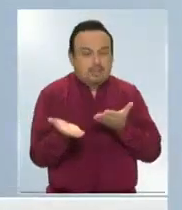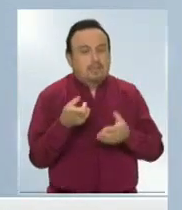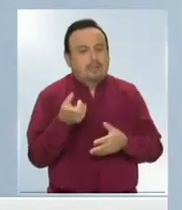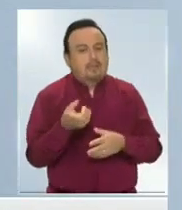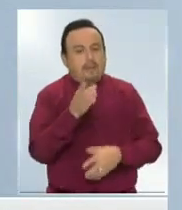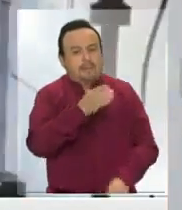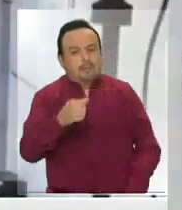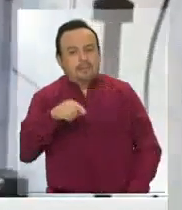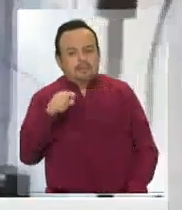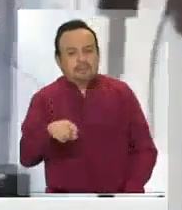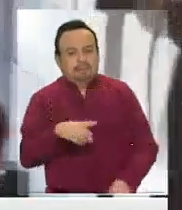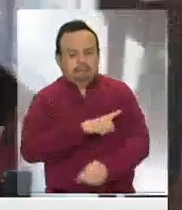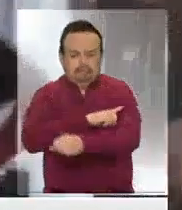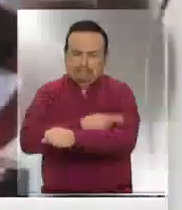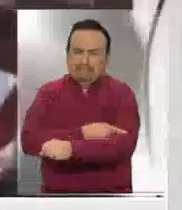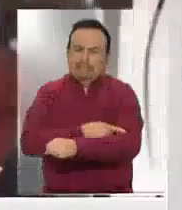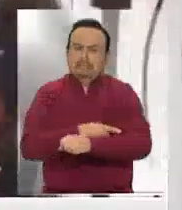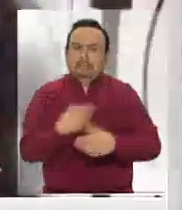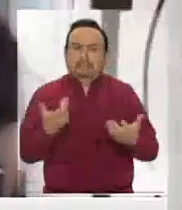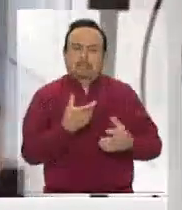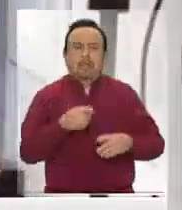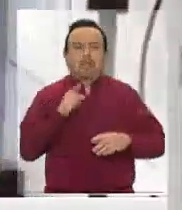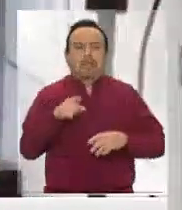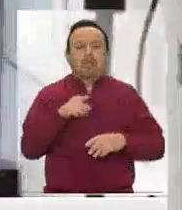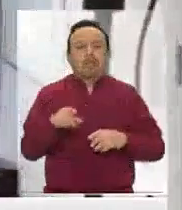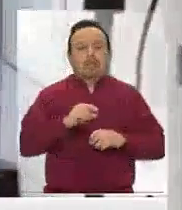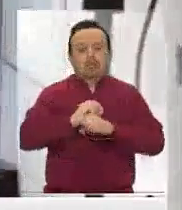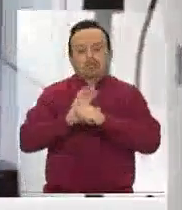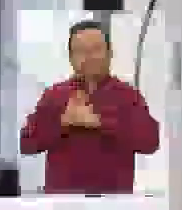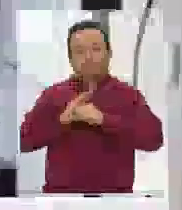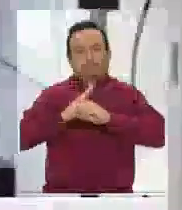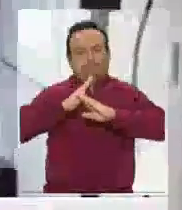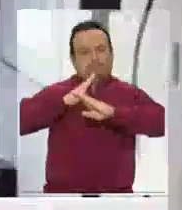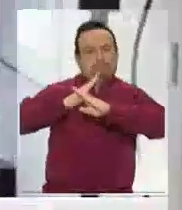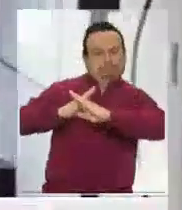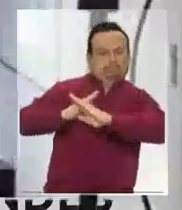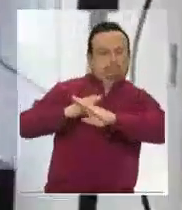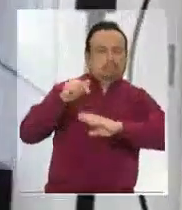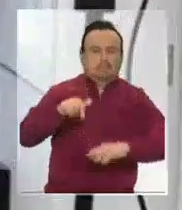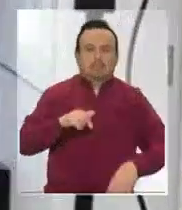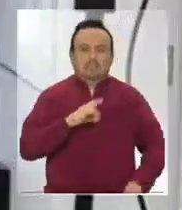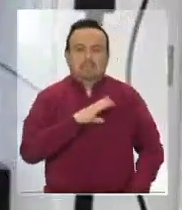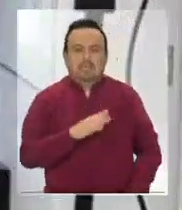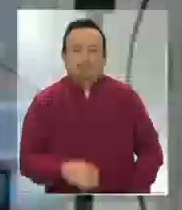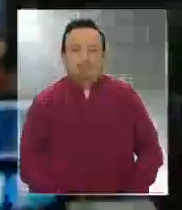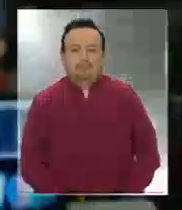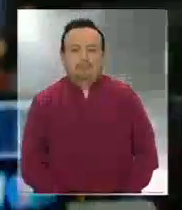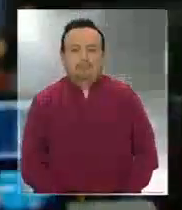población en un esfuerzo más para combatir la propagación del coronavirus en nuestro país.